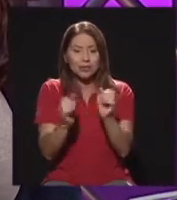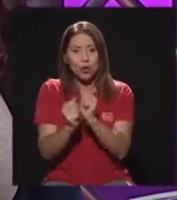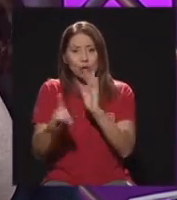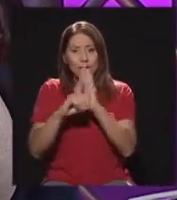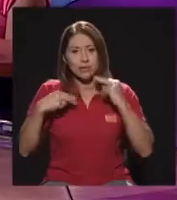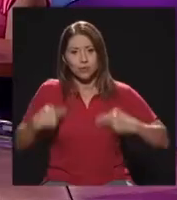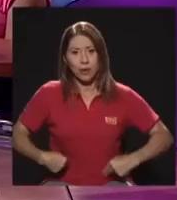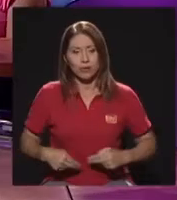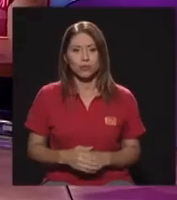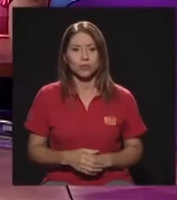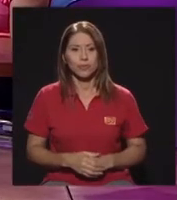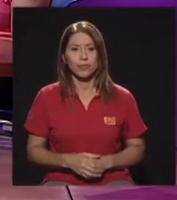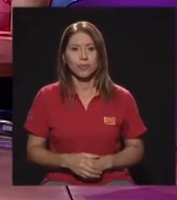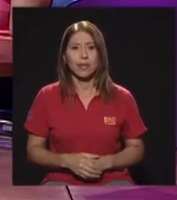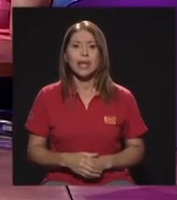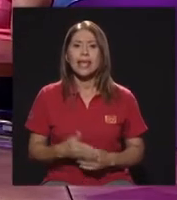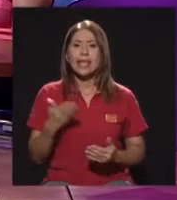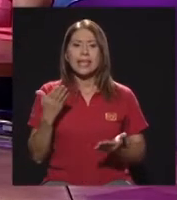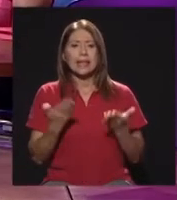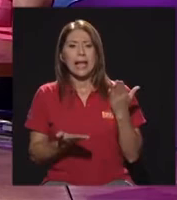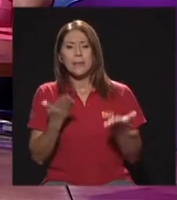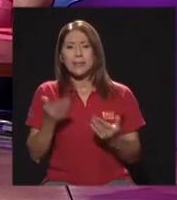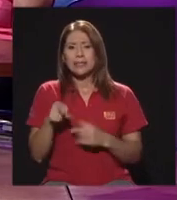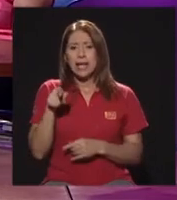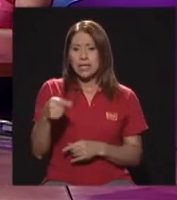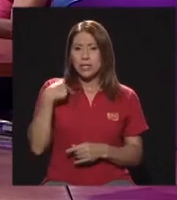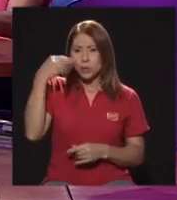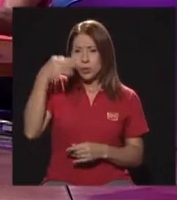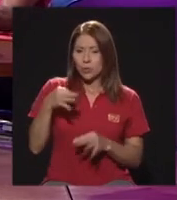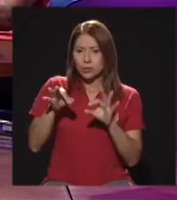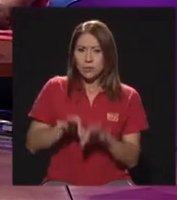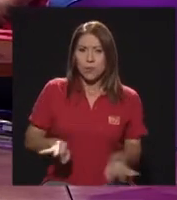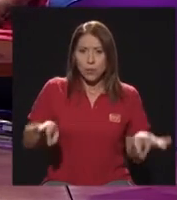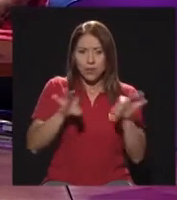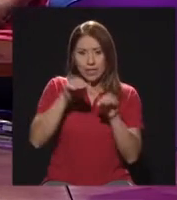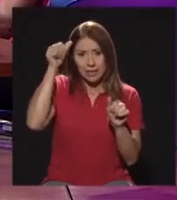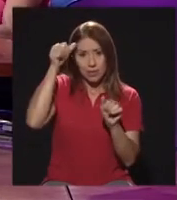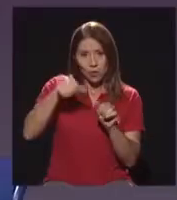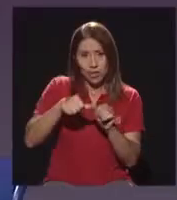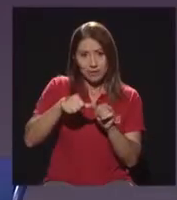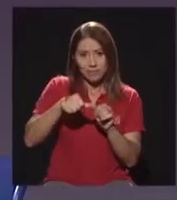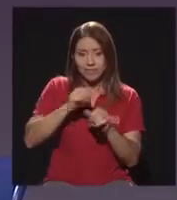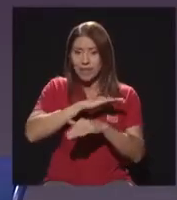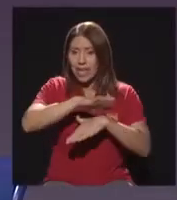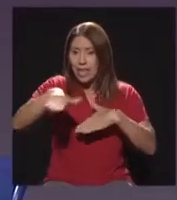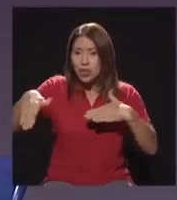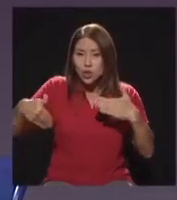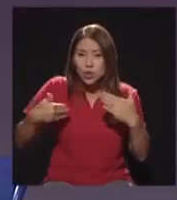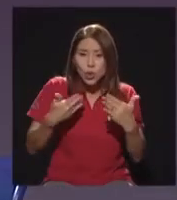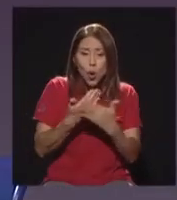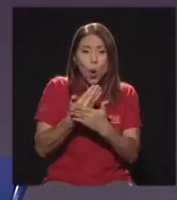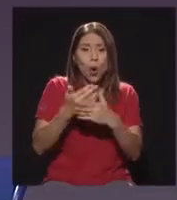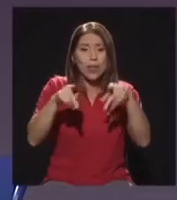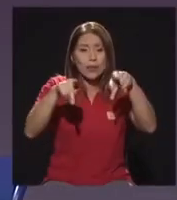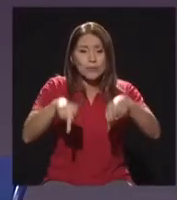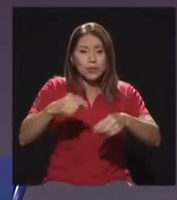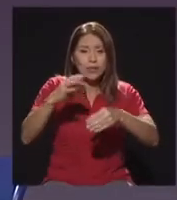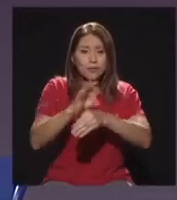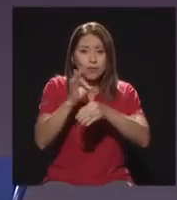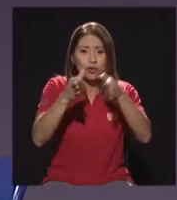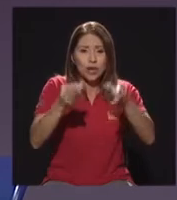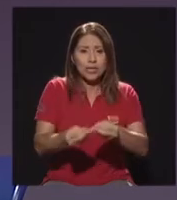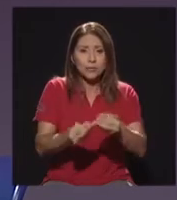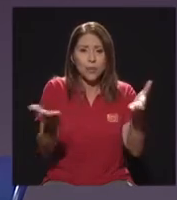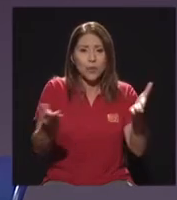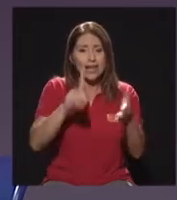humanos y tal vez ahí yo creo que es importante recordar por ejemplo que todo funcionario funcionaria pública se